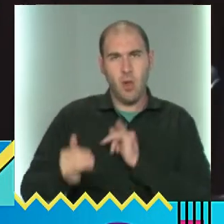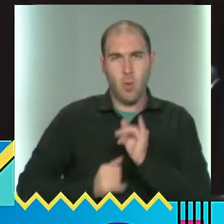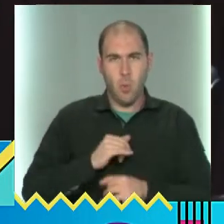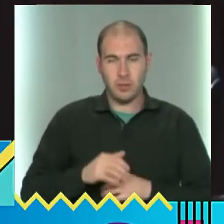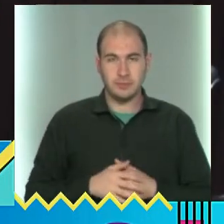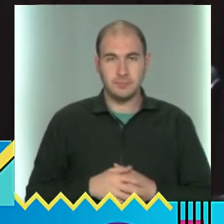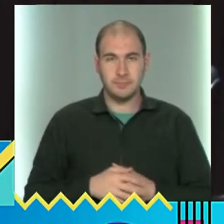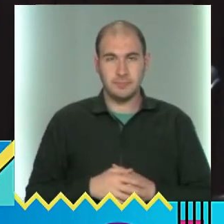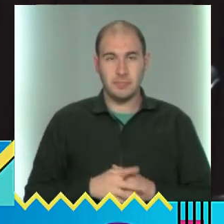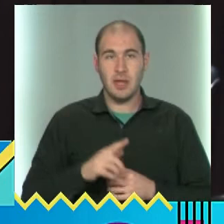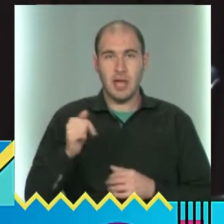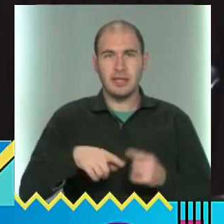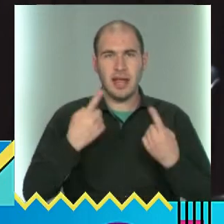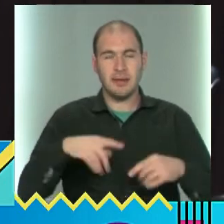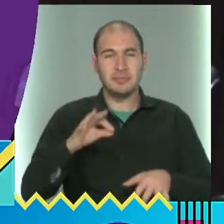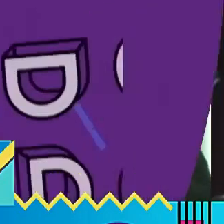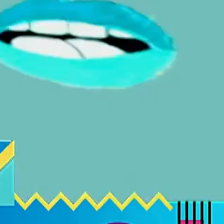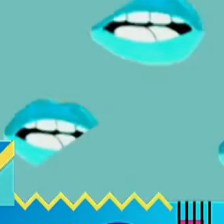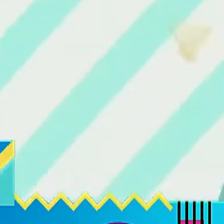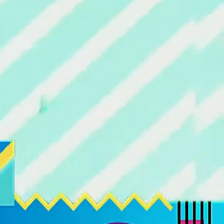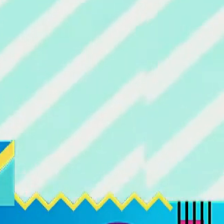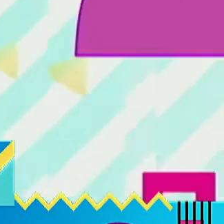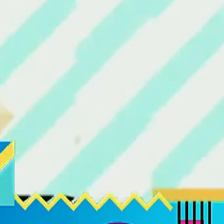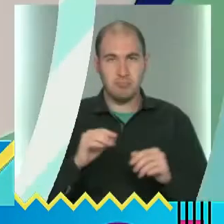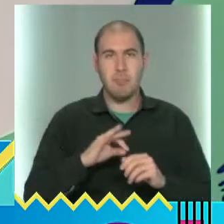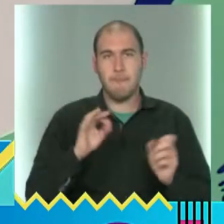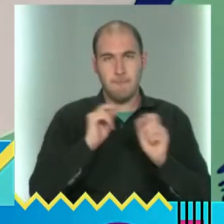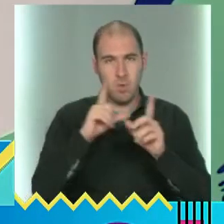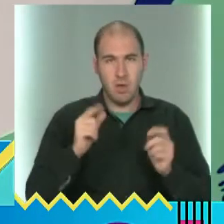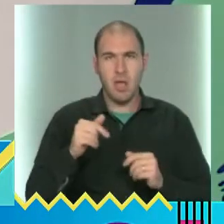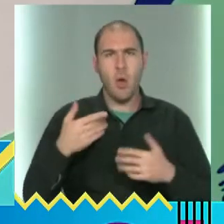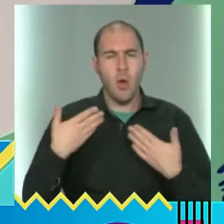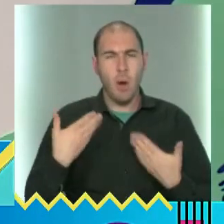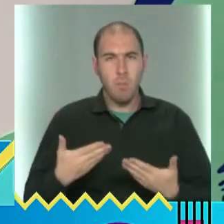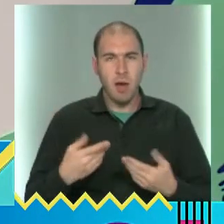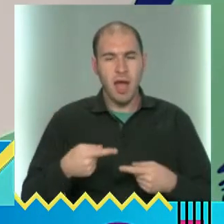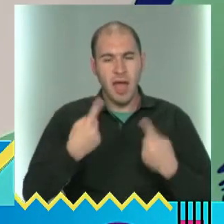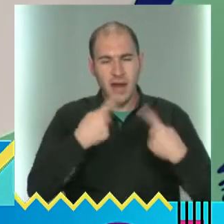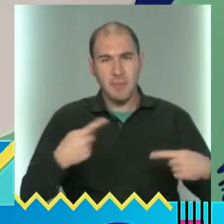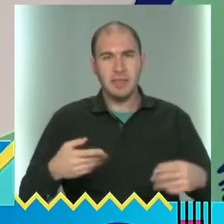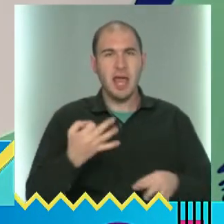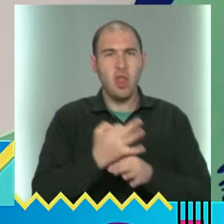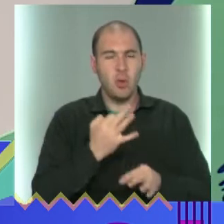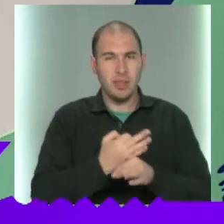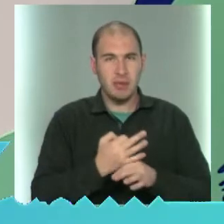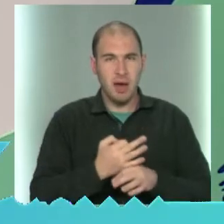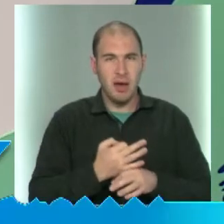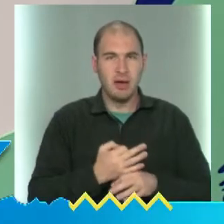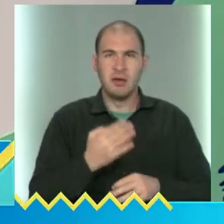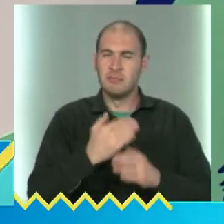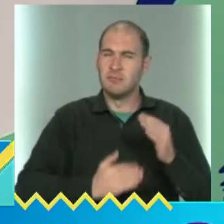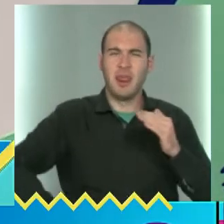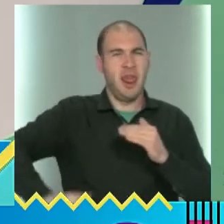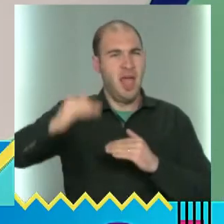posibilidad de que esto aparte es una herramienta médica increíble, claro. Tenía muchas posibilidades, una herramienta educativa de primerísimo